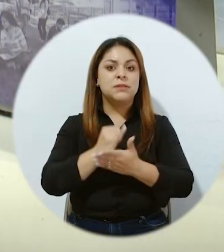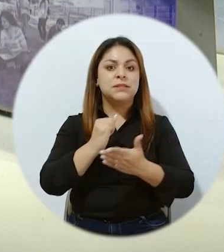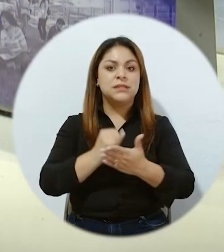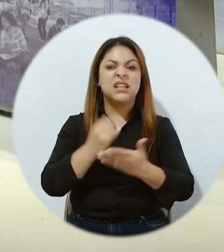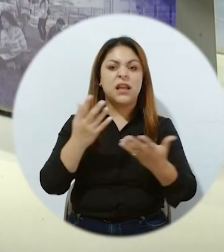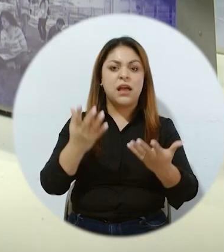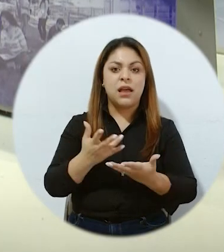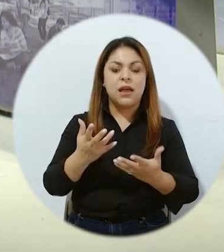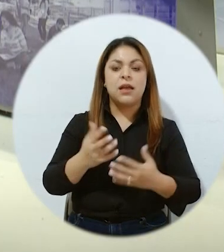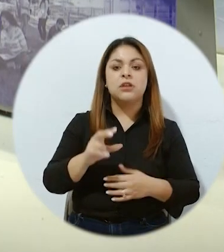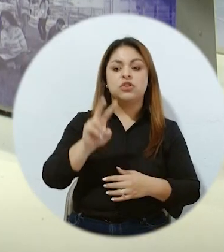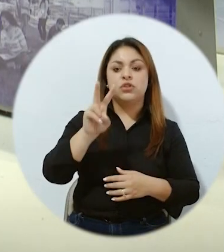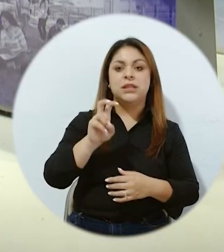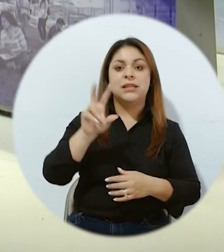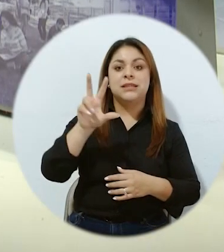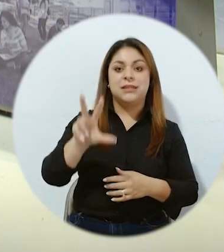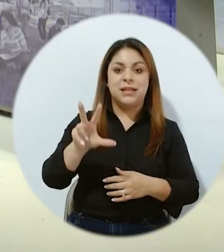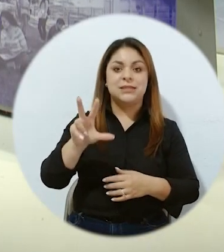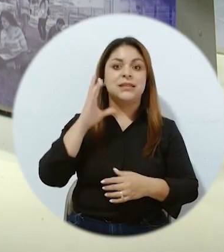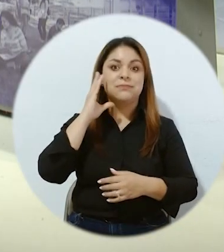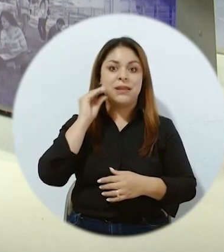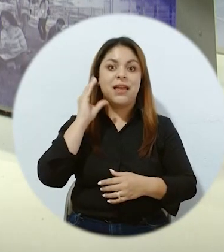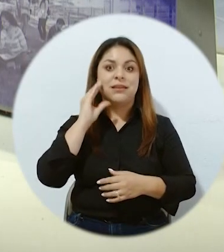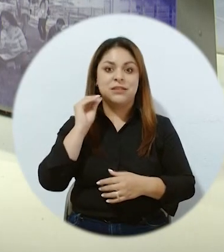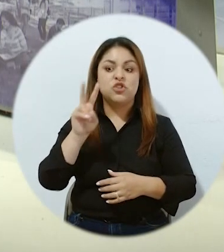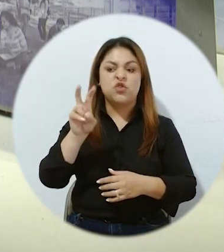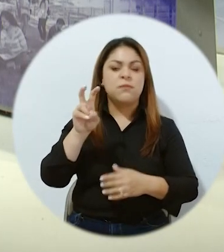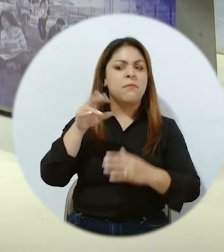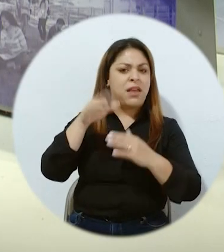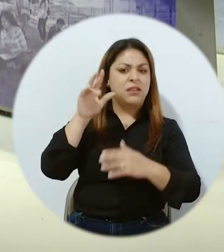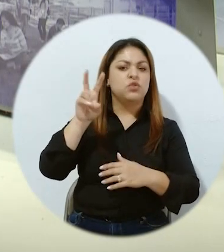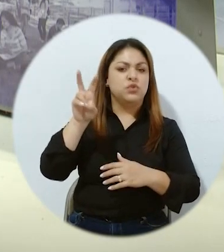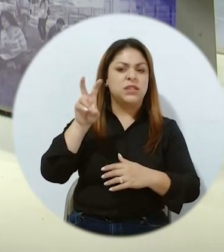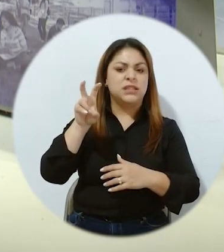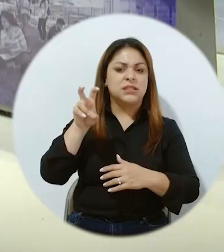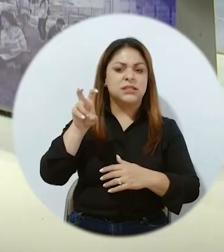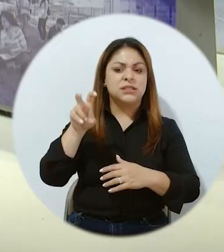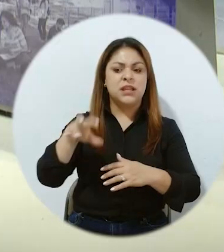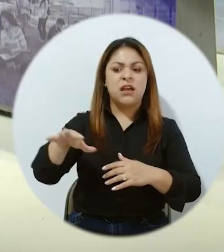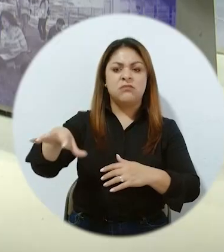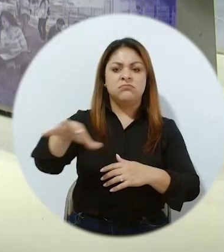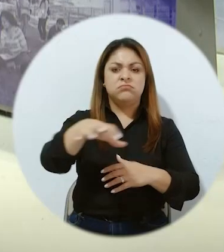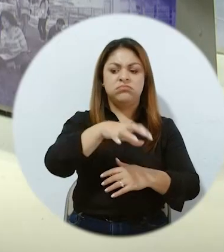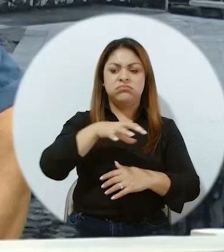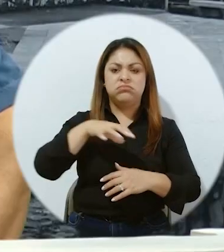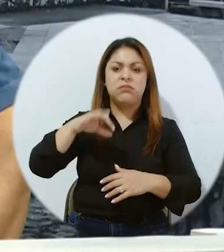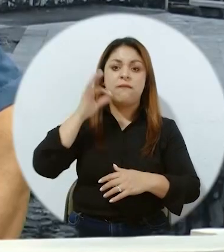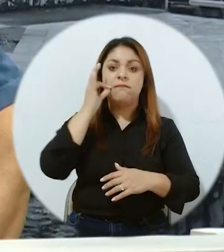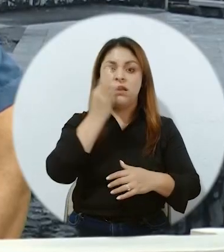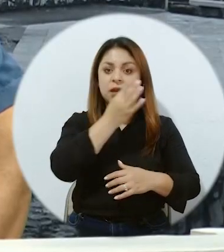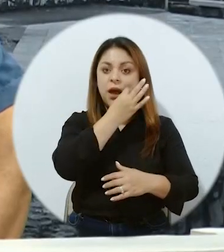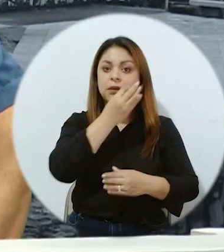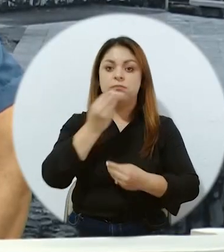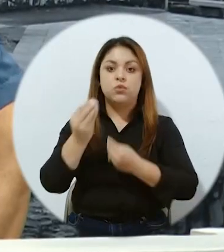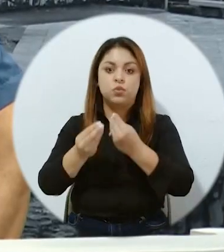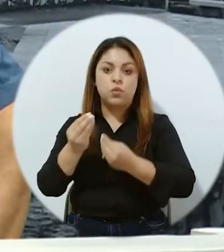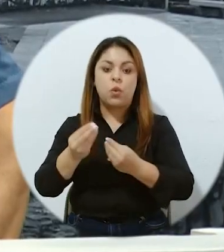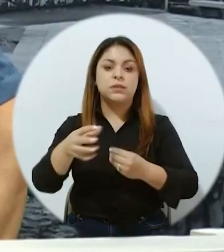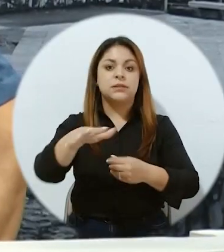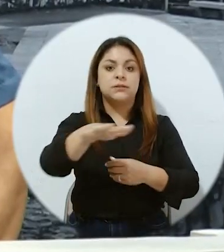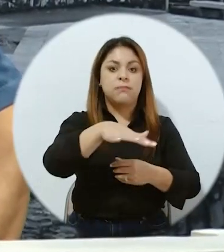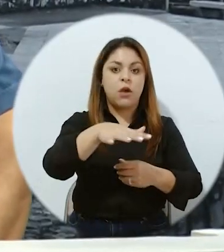identificar 203 experiencias agroecológicas en el país. Imagínate, qué bien. Un poco más de 200, entre fincas productoras,